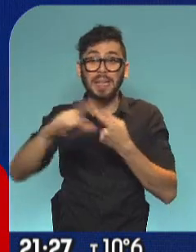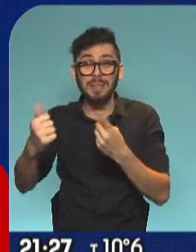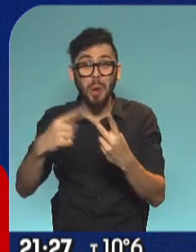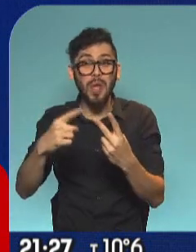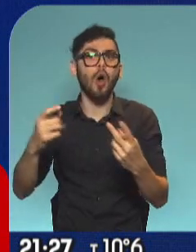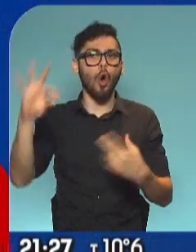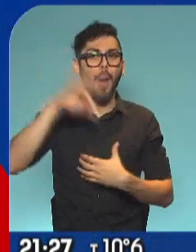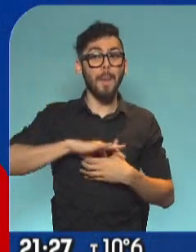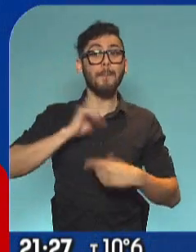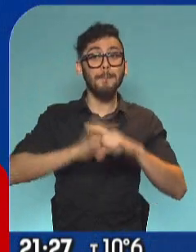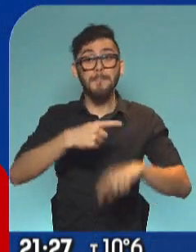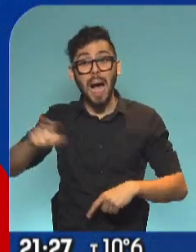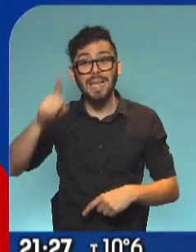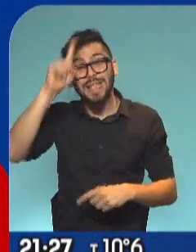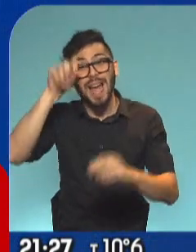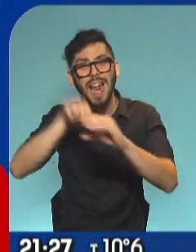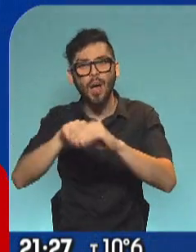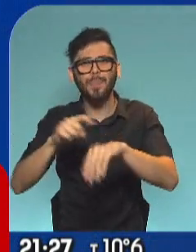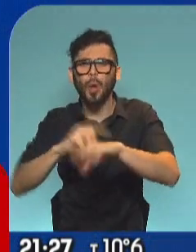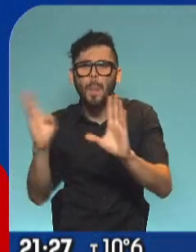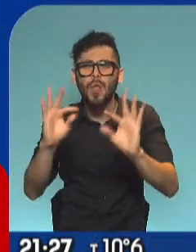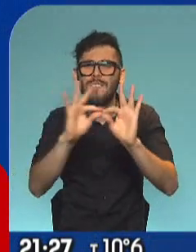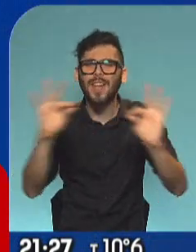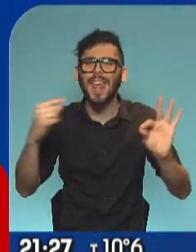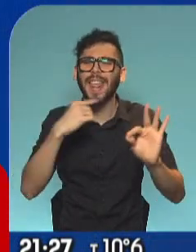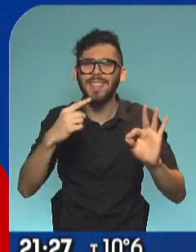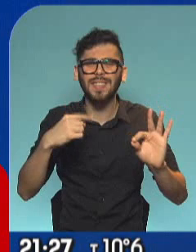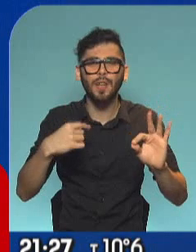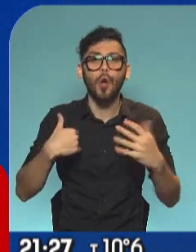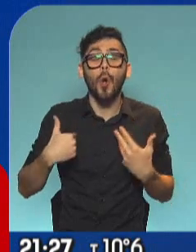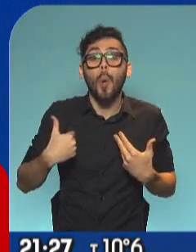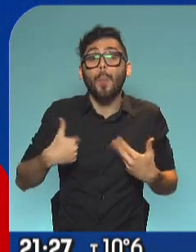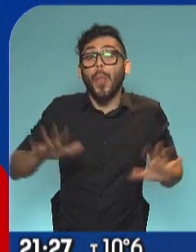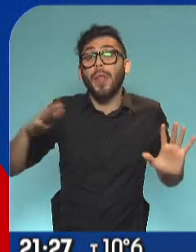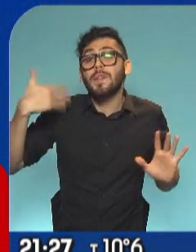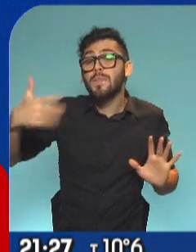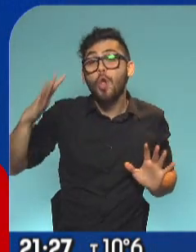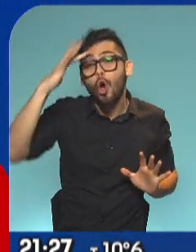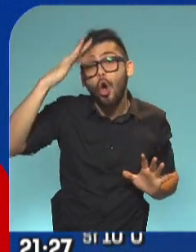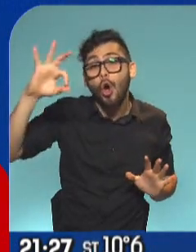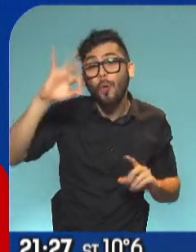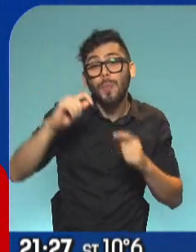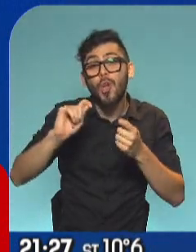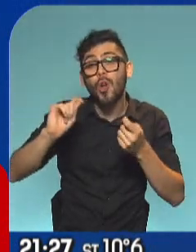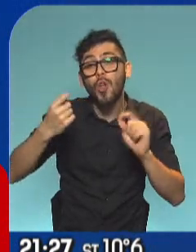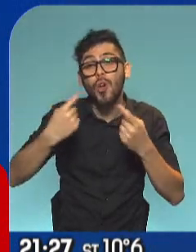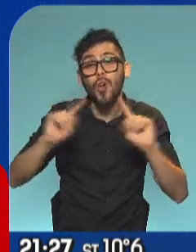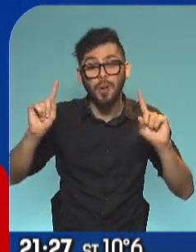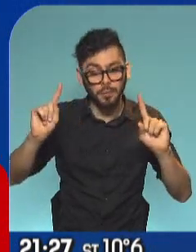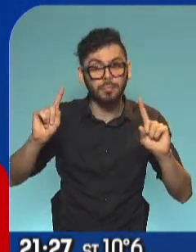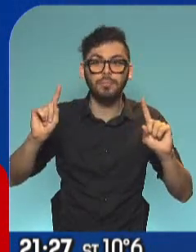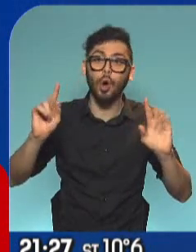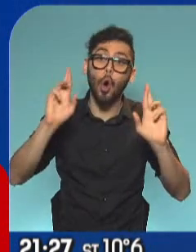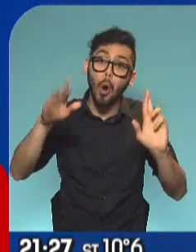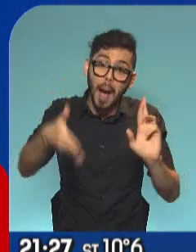internado. En uno de los fragmentos veíamos una frase de él que decía, tal vez algo me haga cambiar de opinión. Bueno, sí, esperemos esto, que sea esto, ¿no? Y